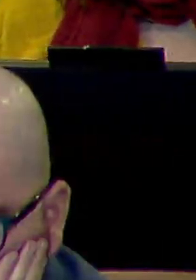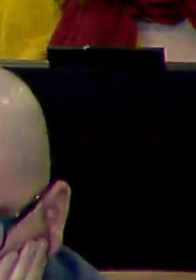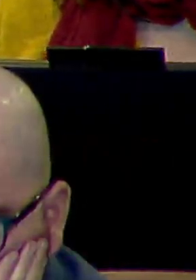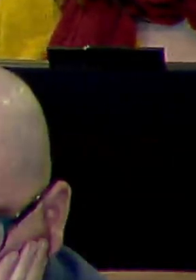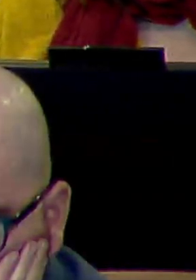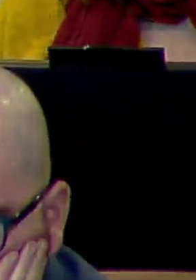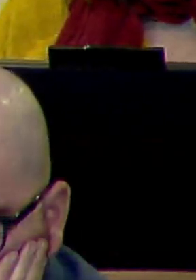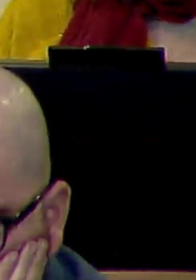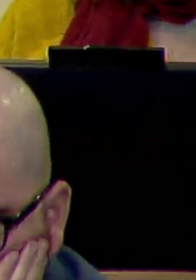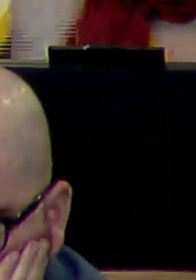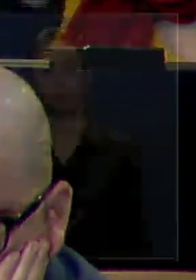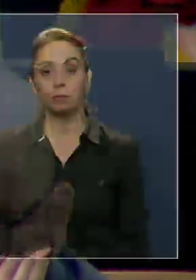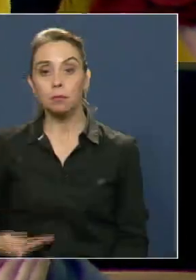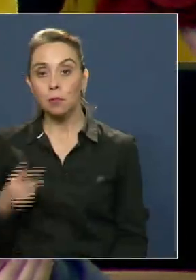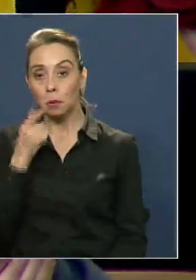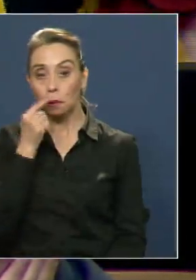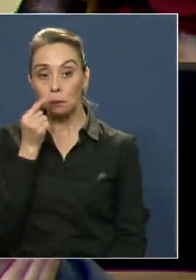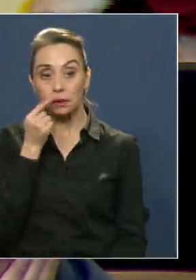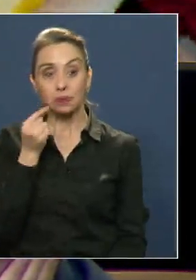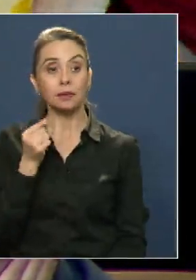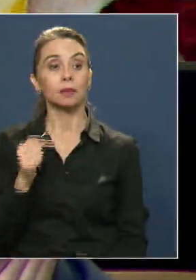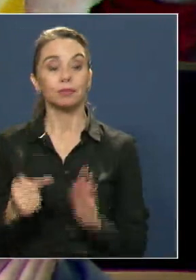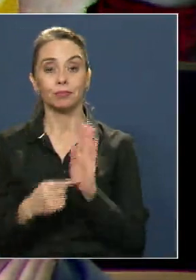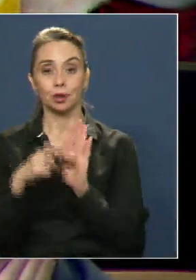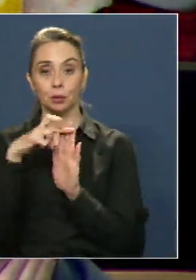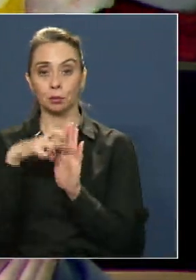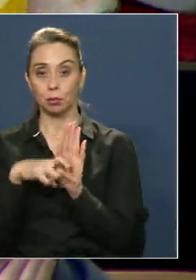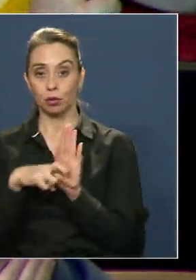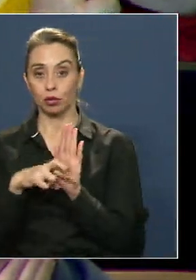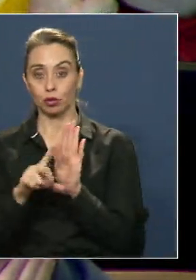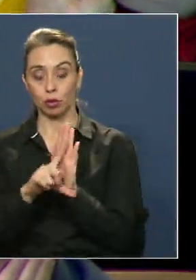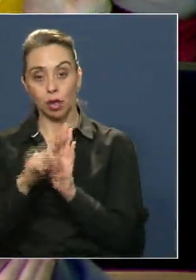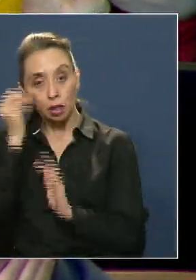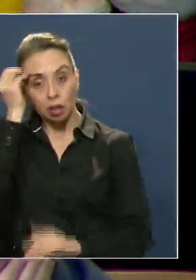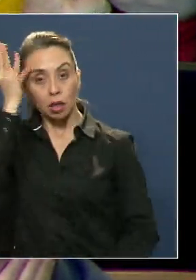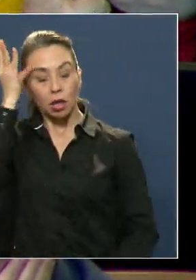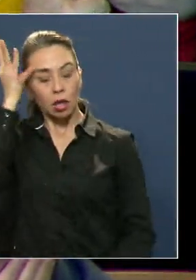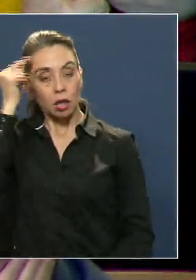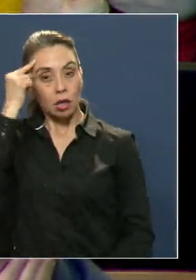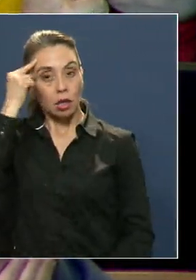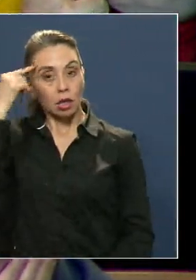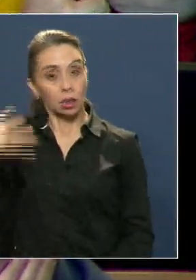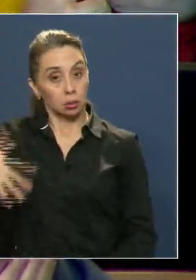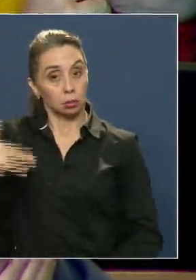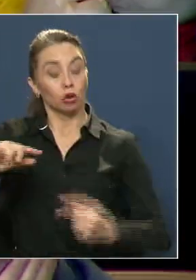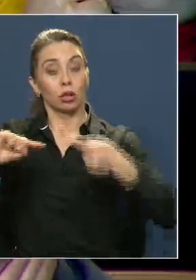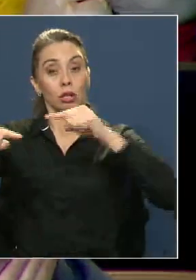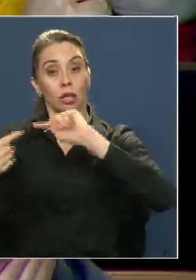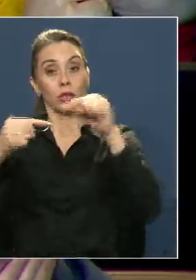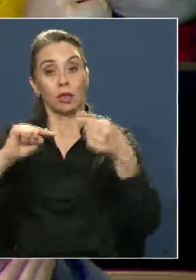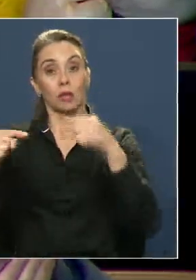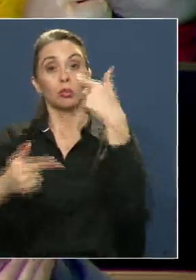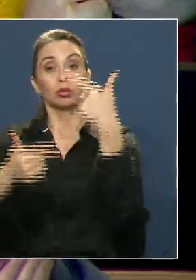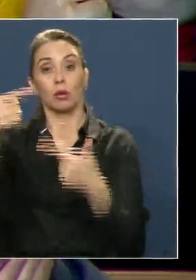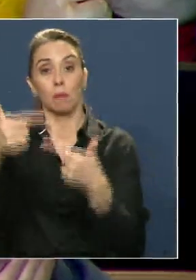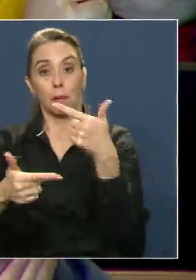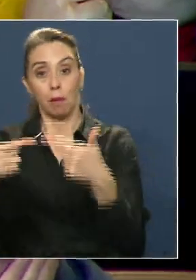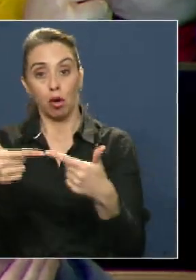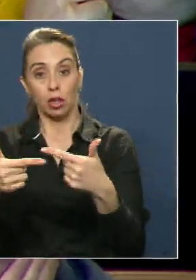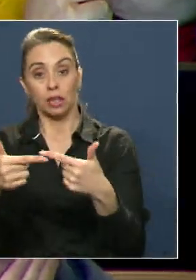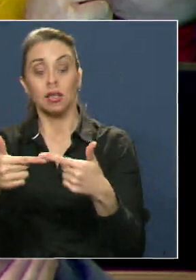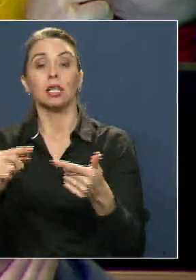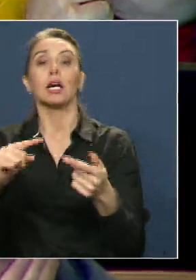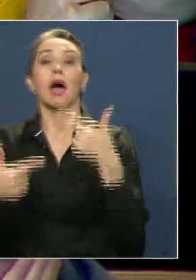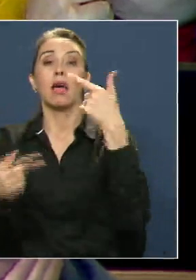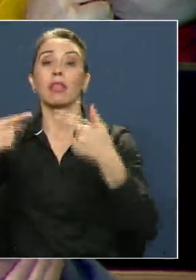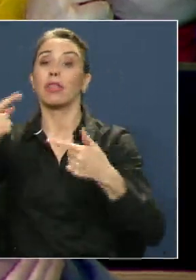Gracias, presidente. El presente proyecto trae a colación una importante discusión política y social